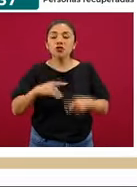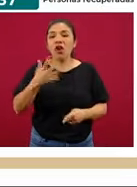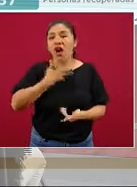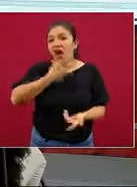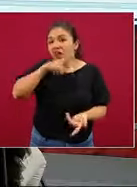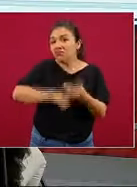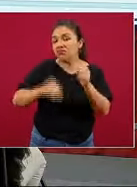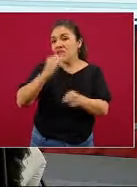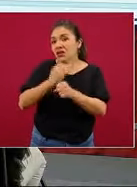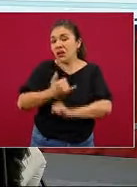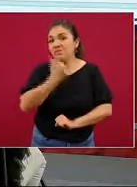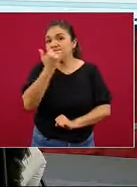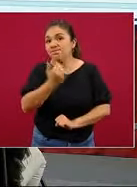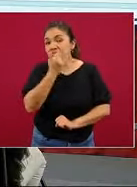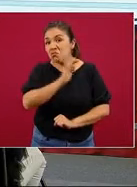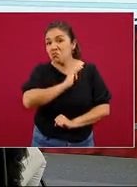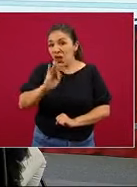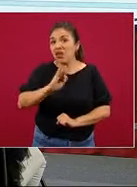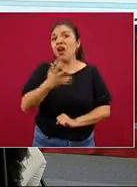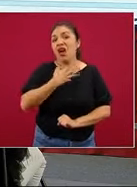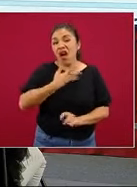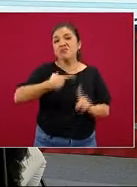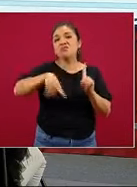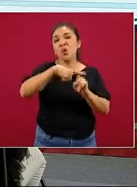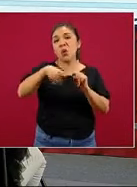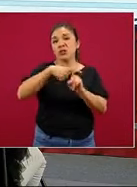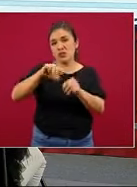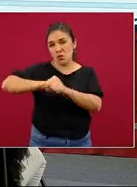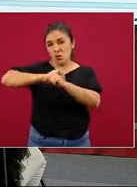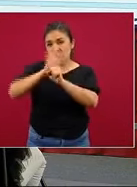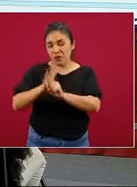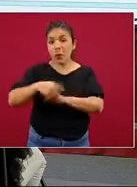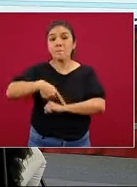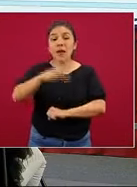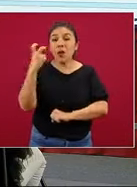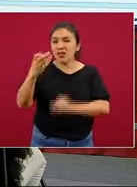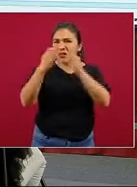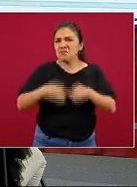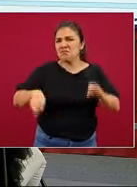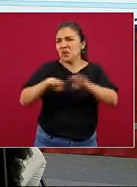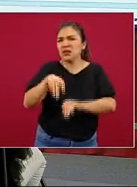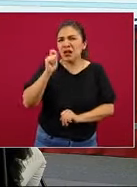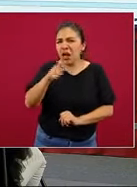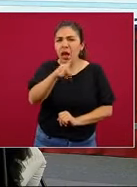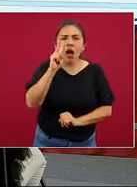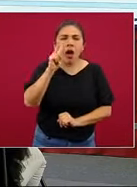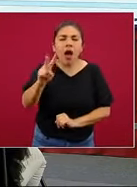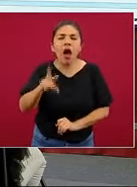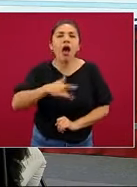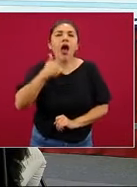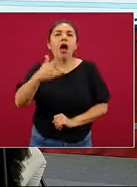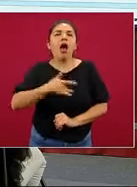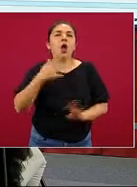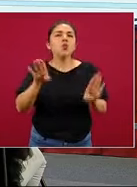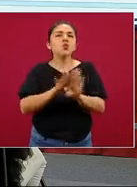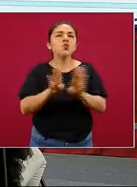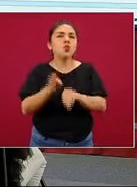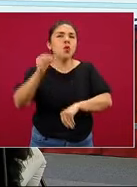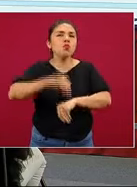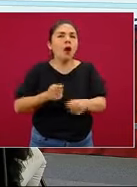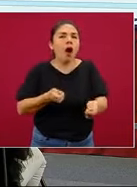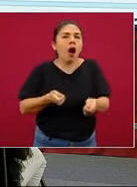ser casos confirmados de COVID-19. Pero además la importancia de esta línea es que nos permite ver el comportamiento y por lo